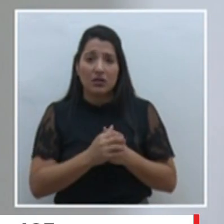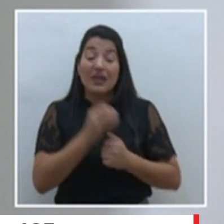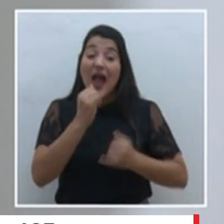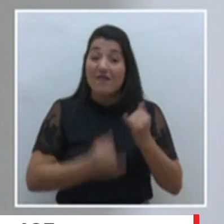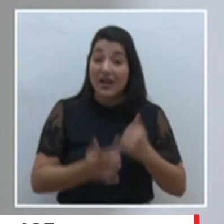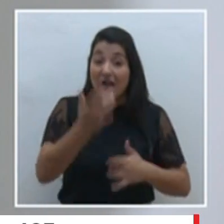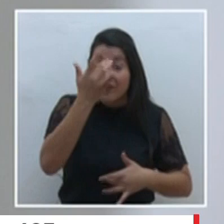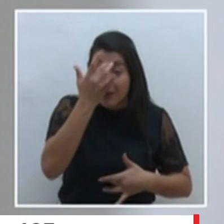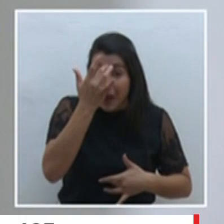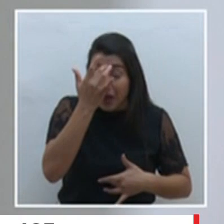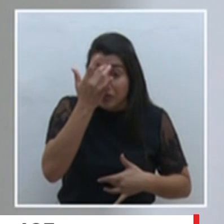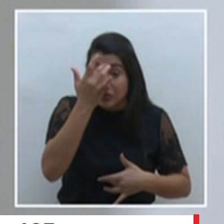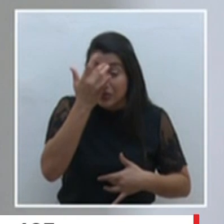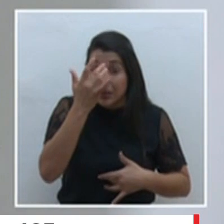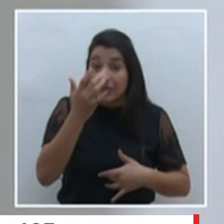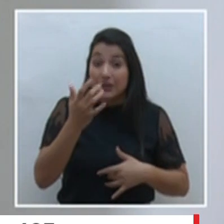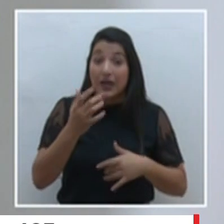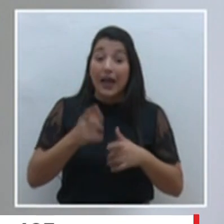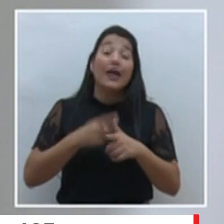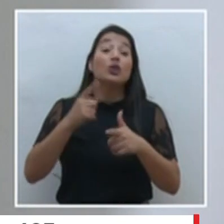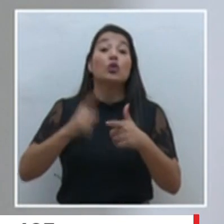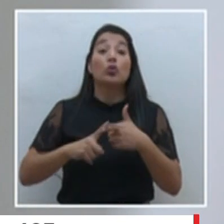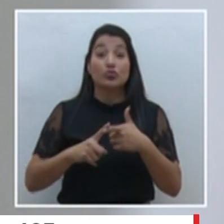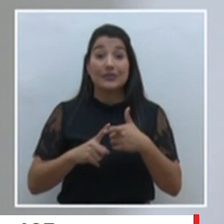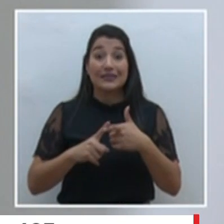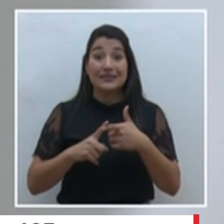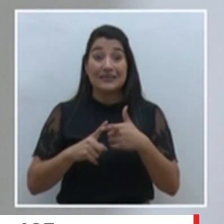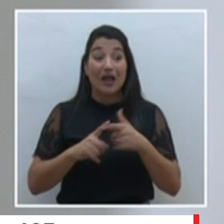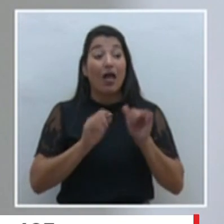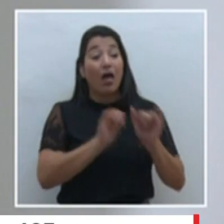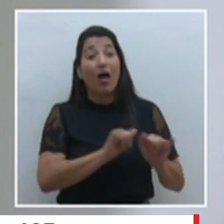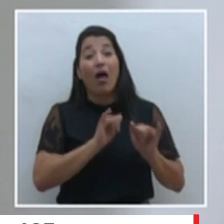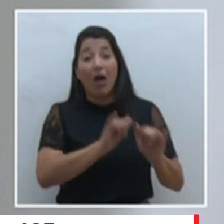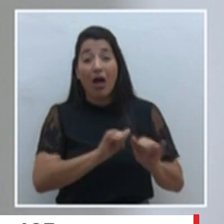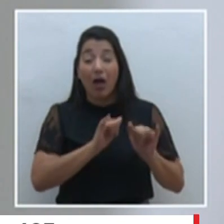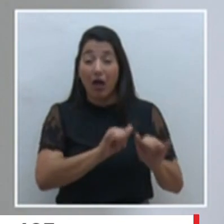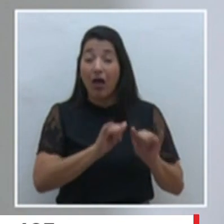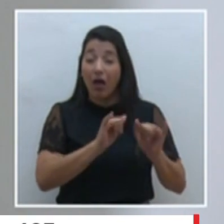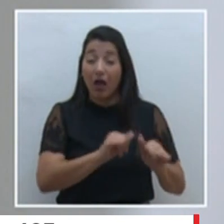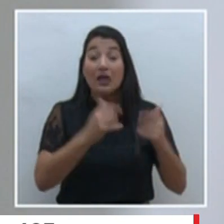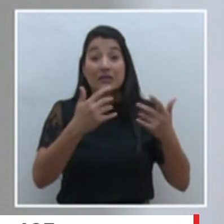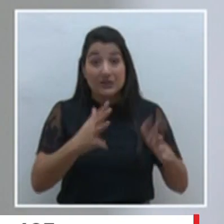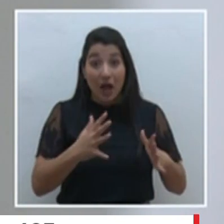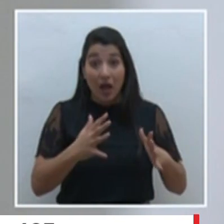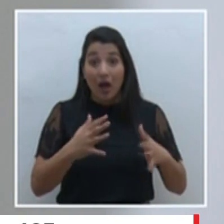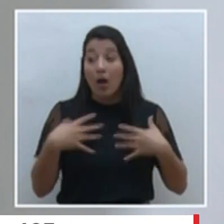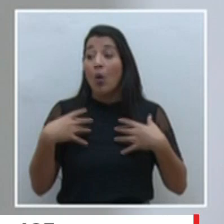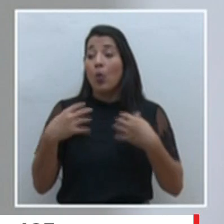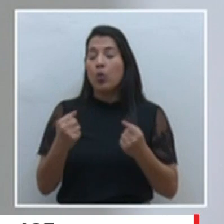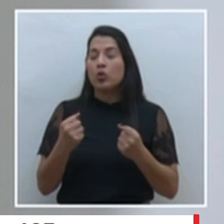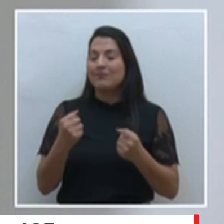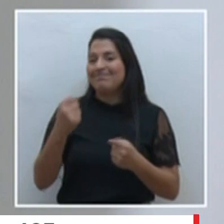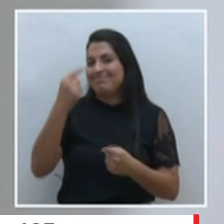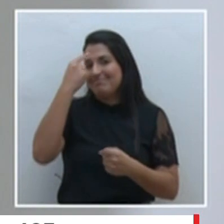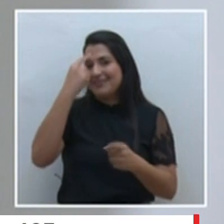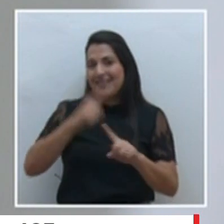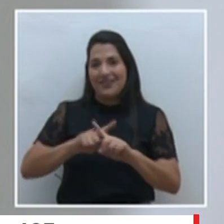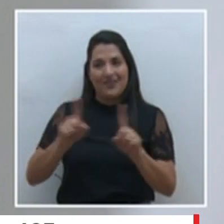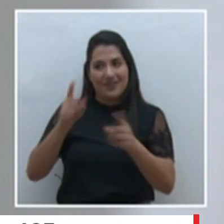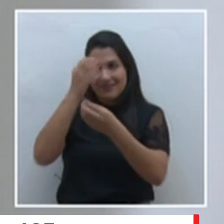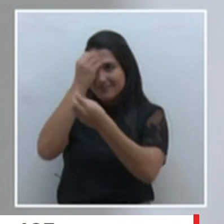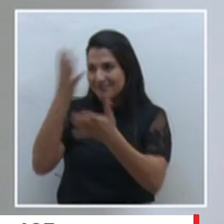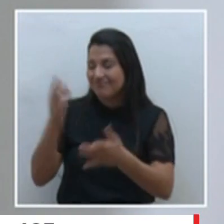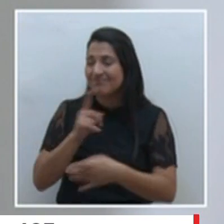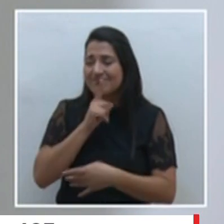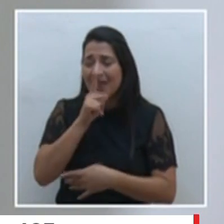enfermaron y la perspectiva después de que salieron de esa unidad de cuidados intensivos fue completamente diferente. Ellos dicen, de verdad que esto es serio, esto no es